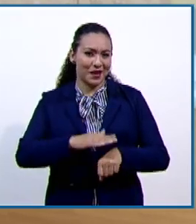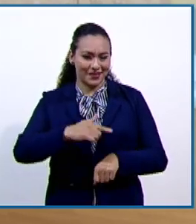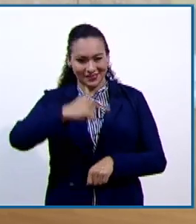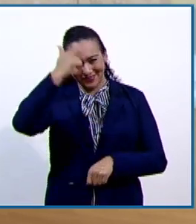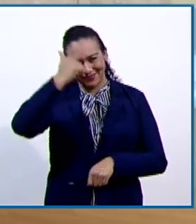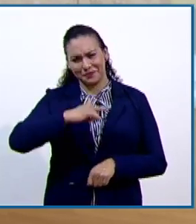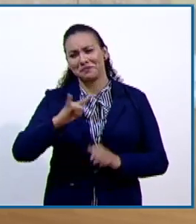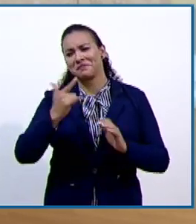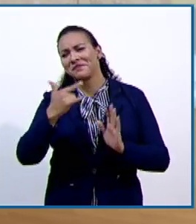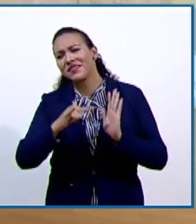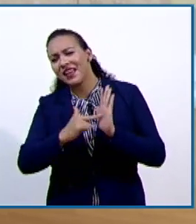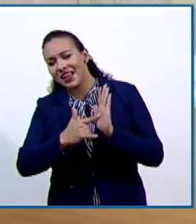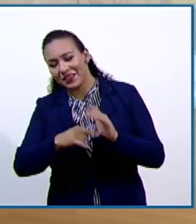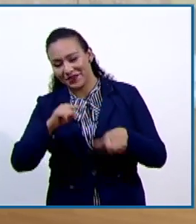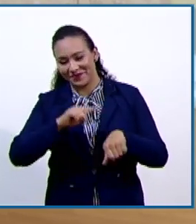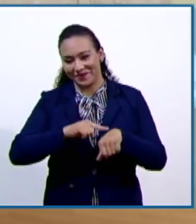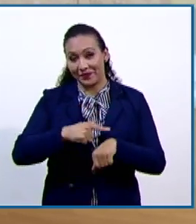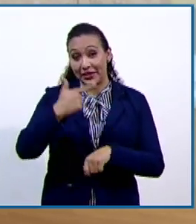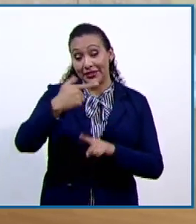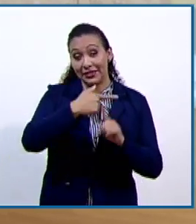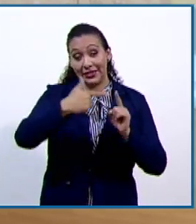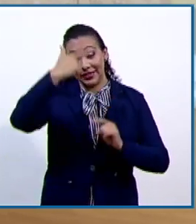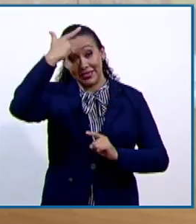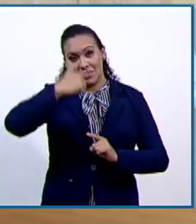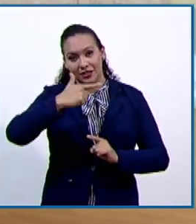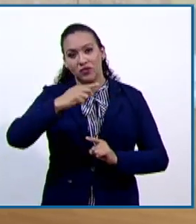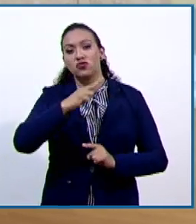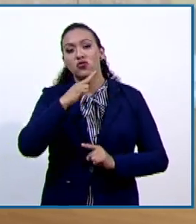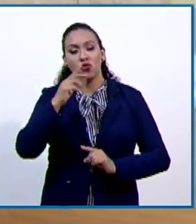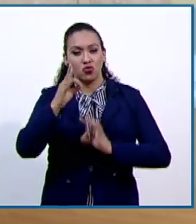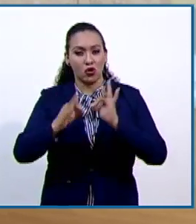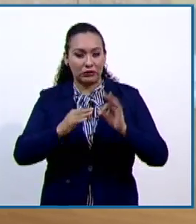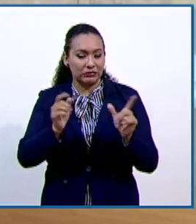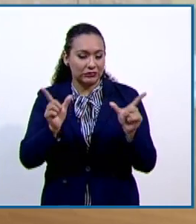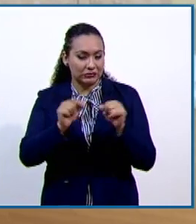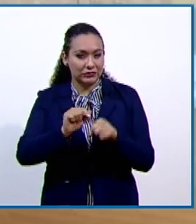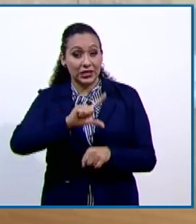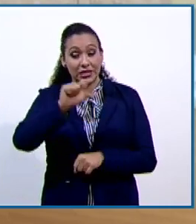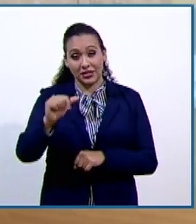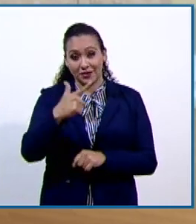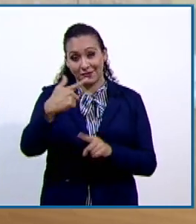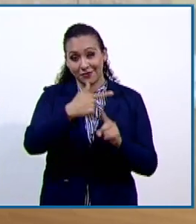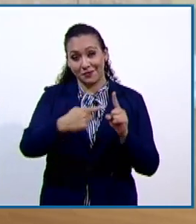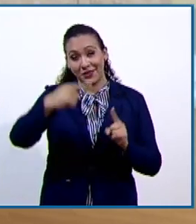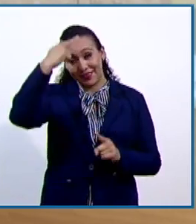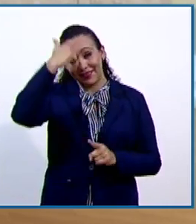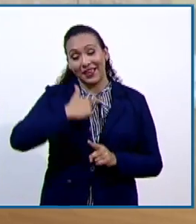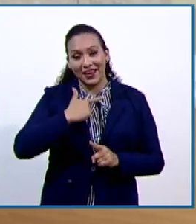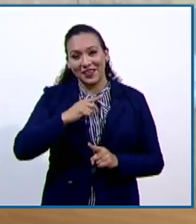Federación. Siga a las 19:30 horas nuestro avance informativo y a las 20:30 horas el